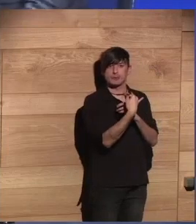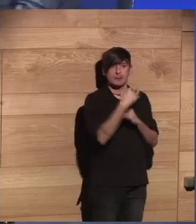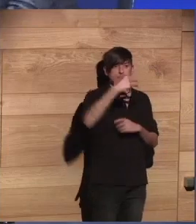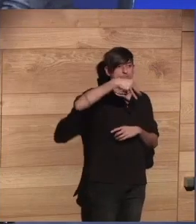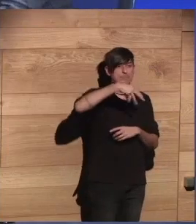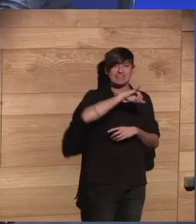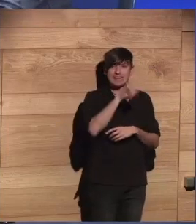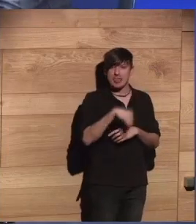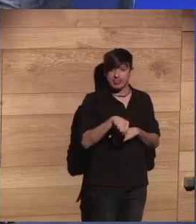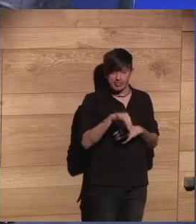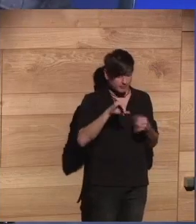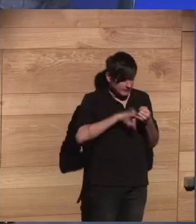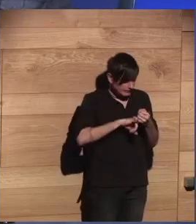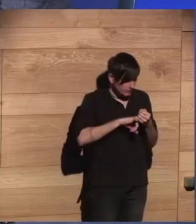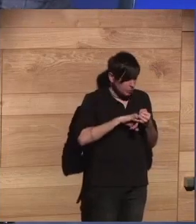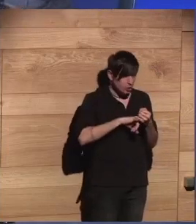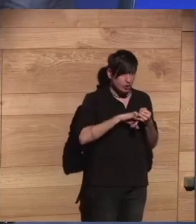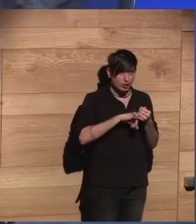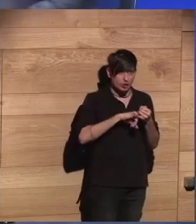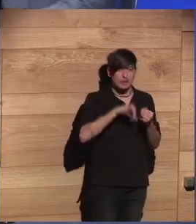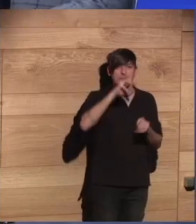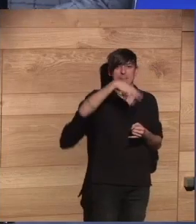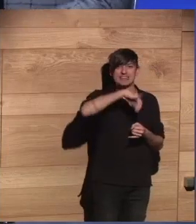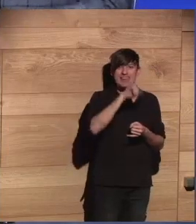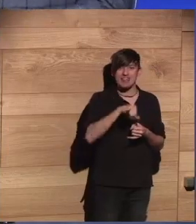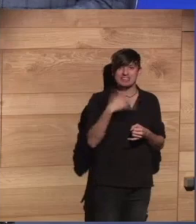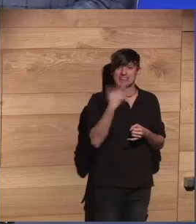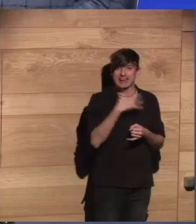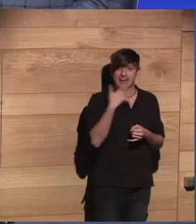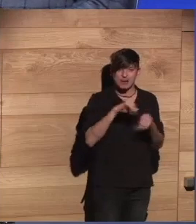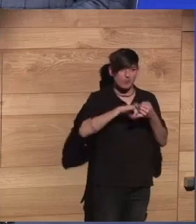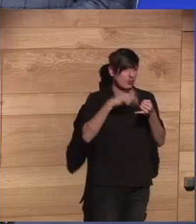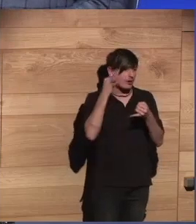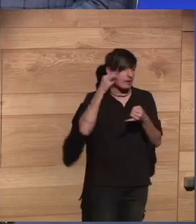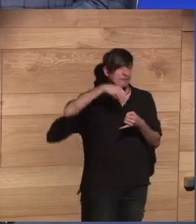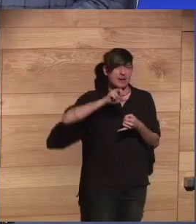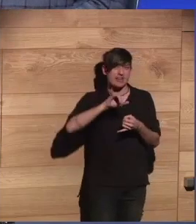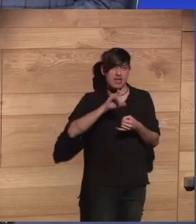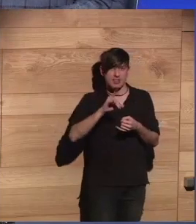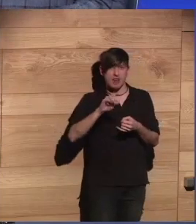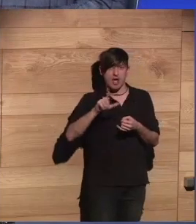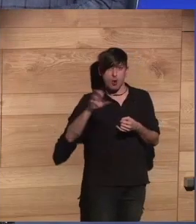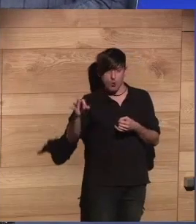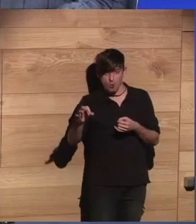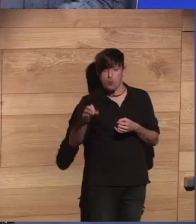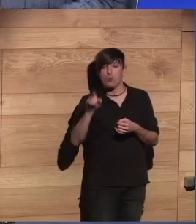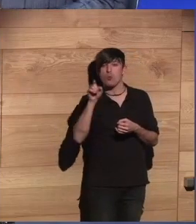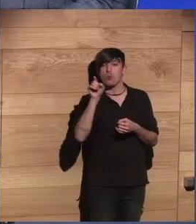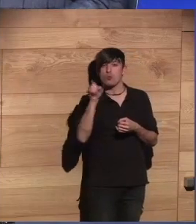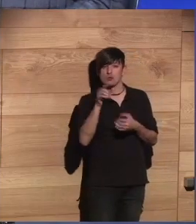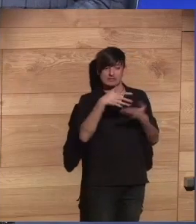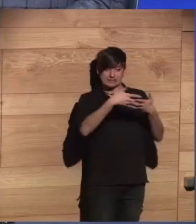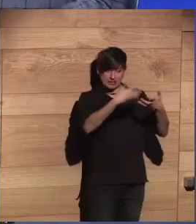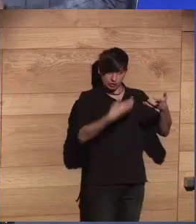Martínez, el matrimonio que escribió Martínez Sierra y su mujer María de la O, la Járraga, que escribió